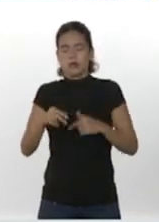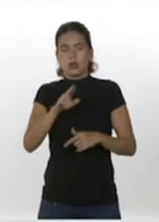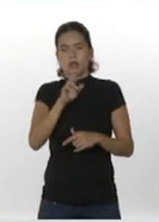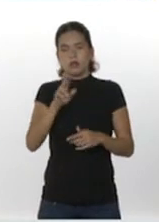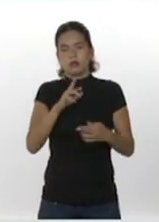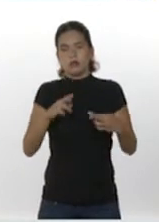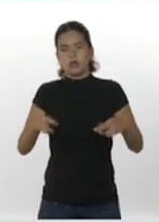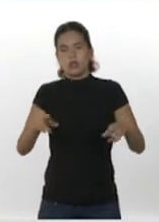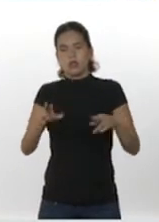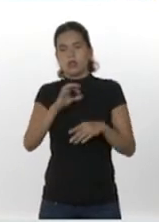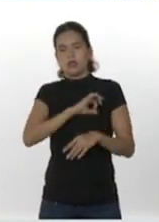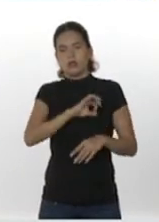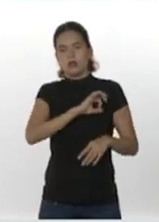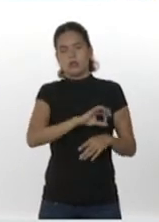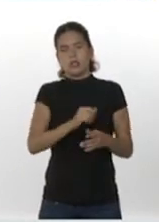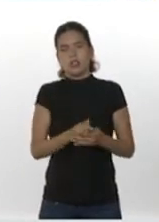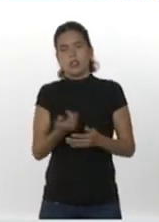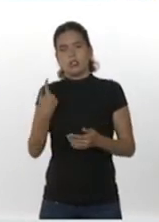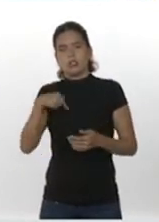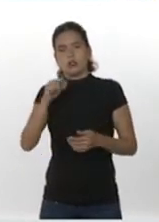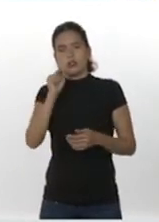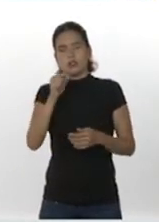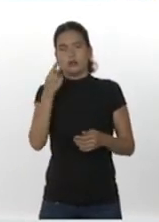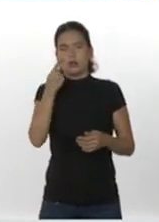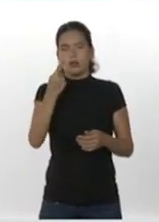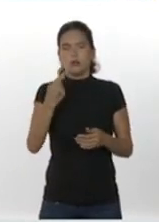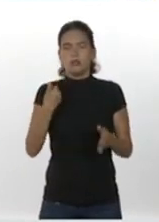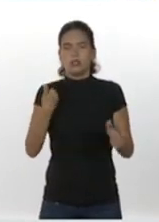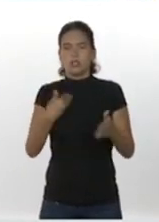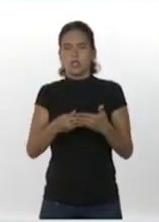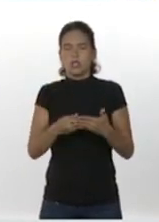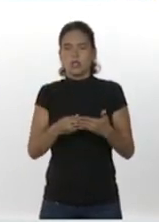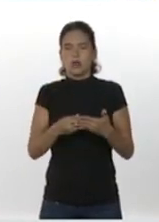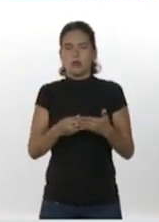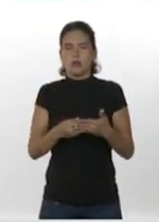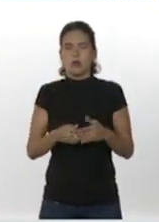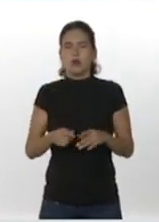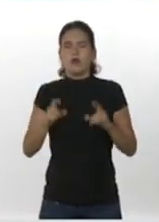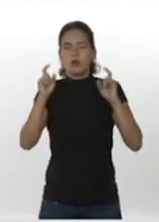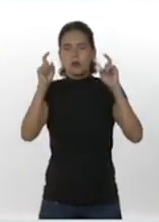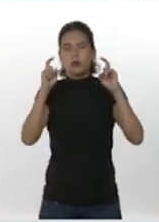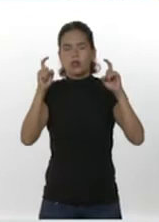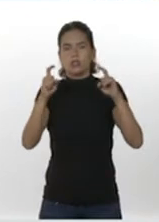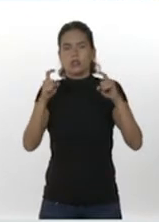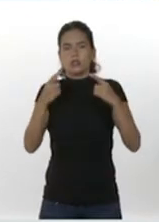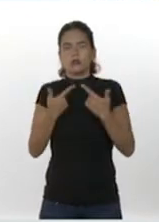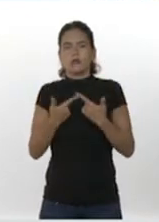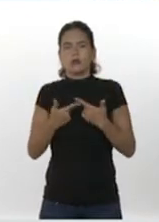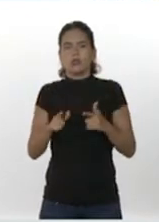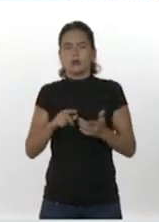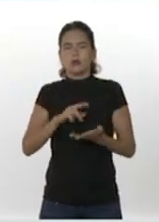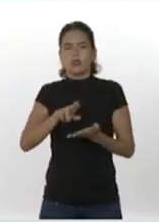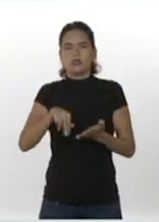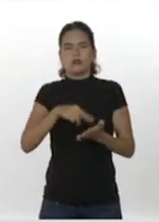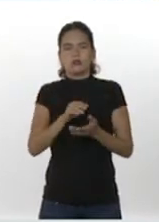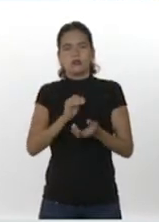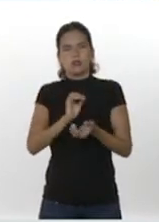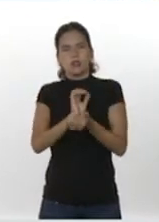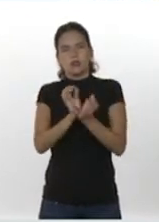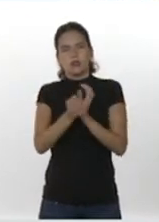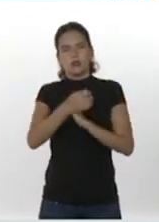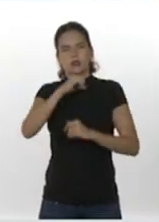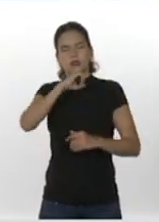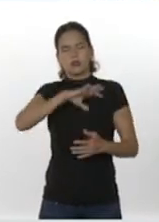sociales. Teniendo desde este punto de vista, cerramos con formación para la soberanía nacional, y ahora vamos a trabajar con geografía, historia y